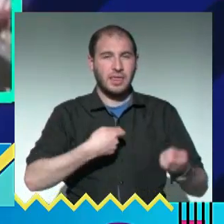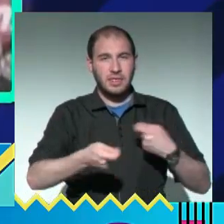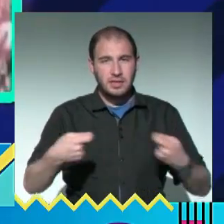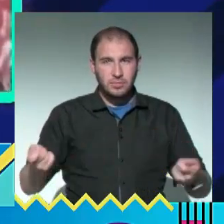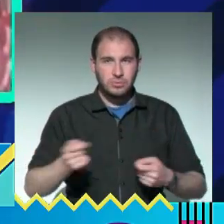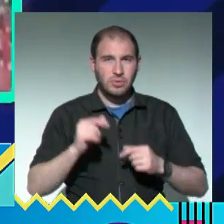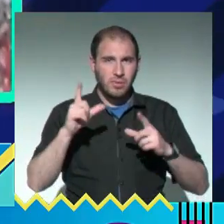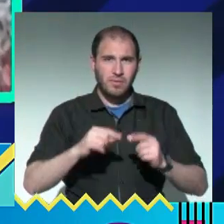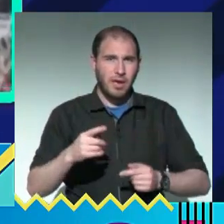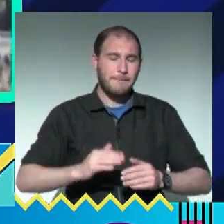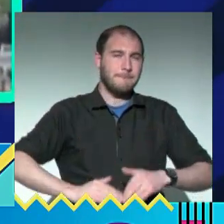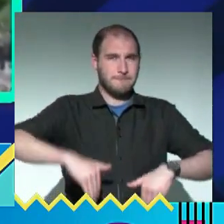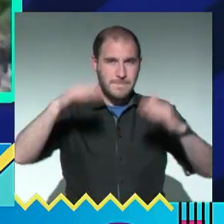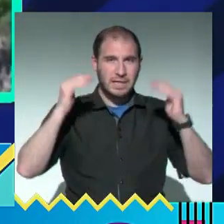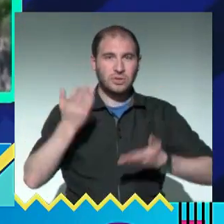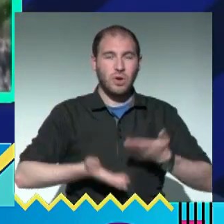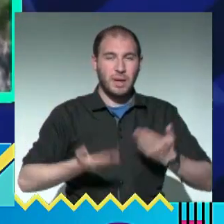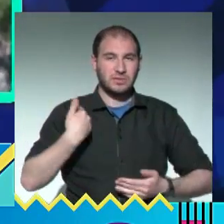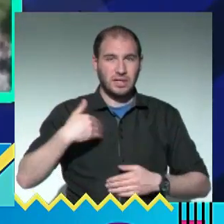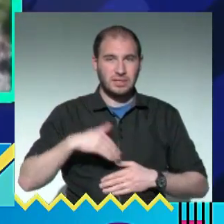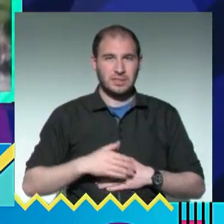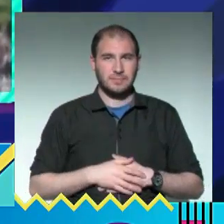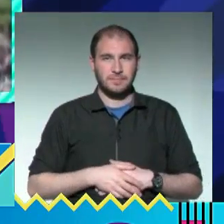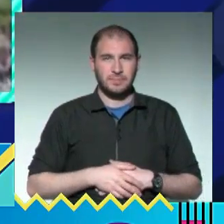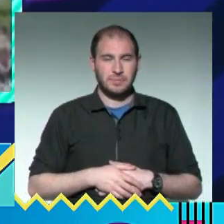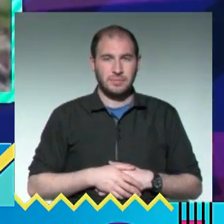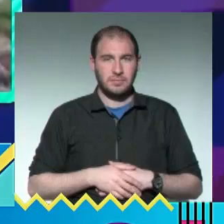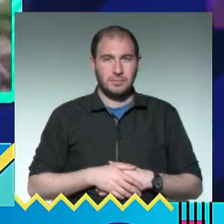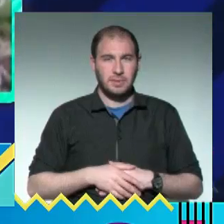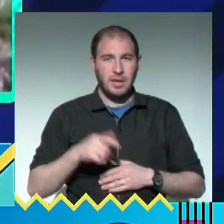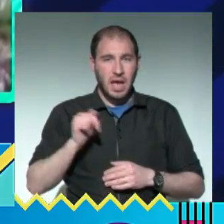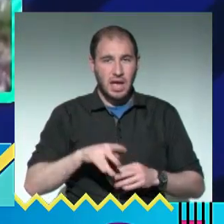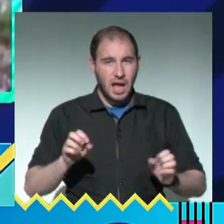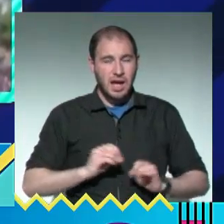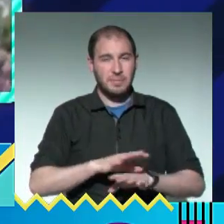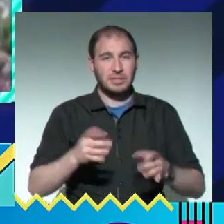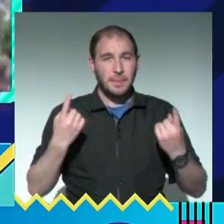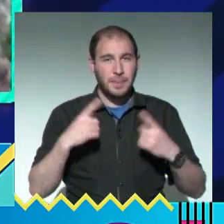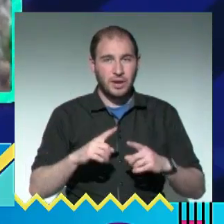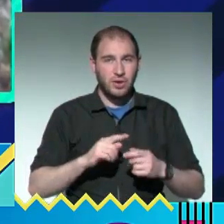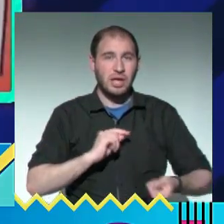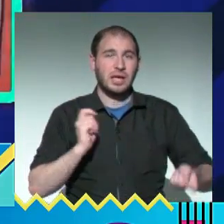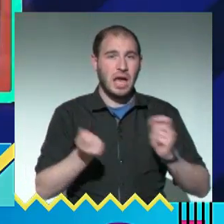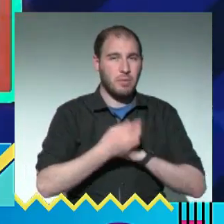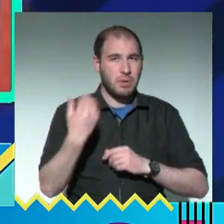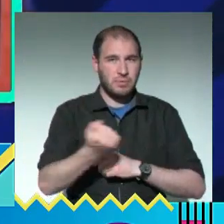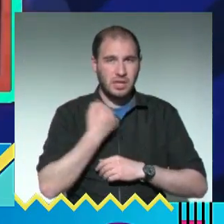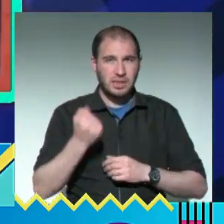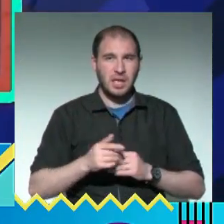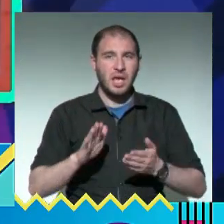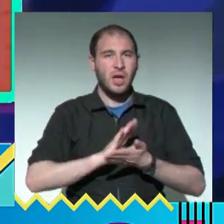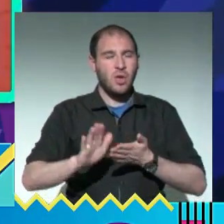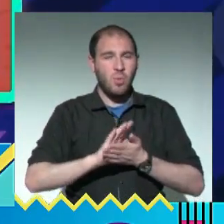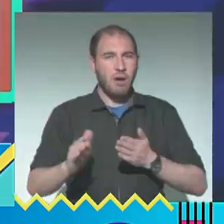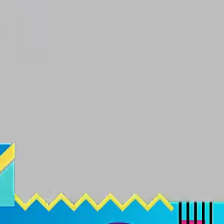y menos distorsivos, mucho más altos en proporción que la Argentina. Bueno, se dio marcha atrás, pero con una modificación importante en la